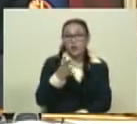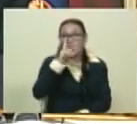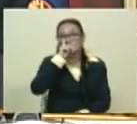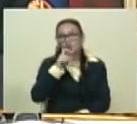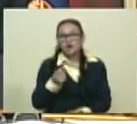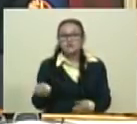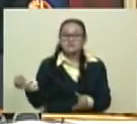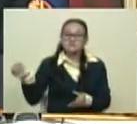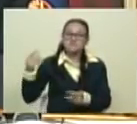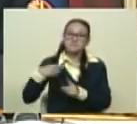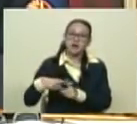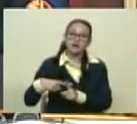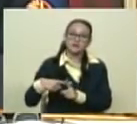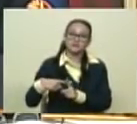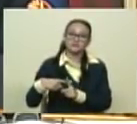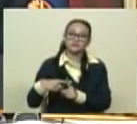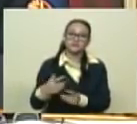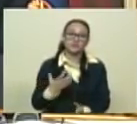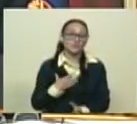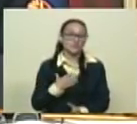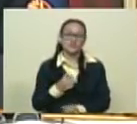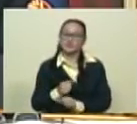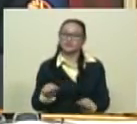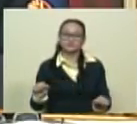sabotaje. ¿No?